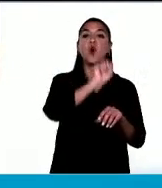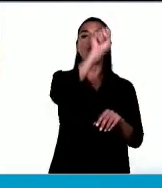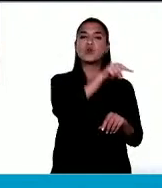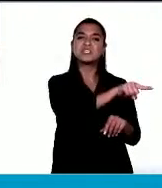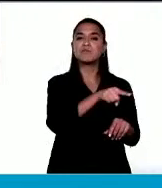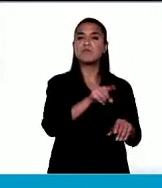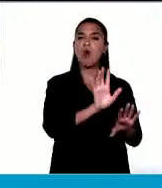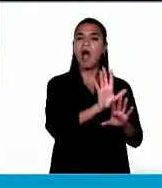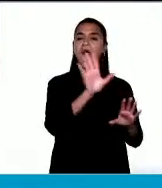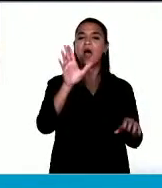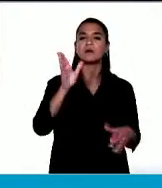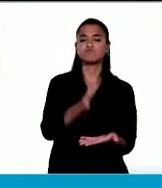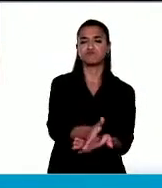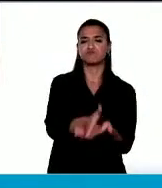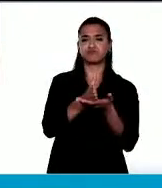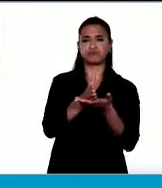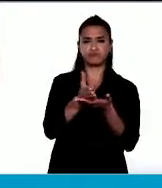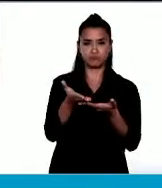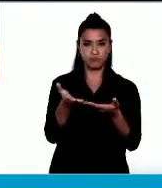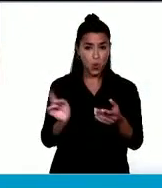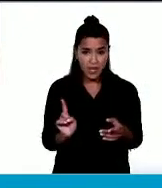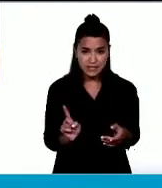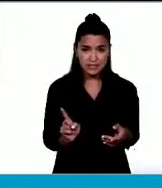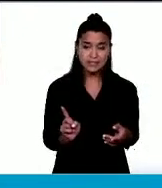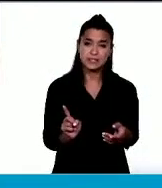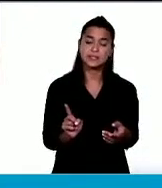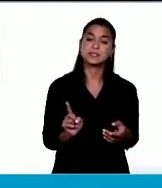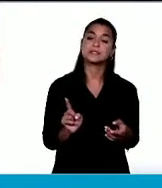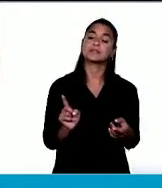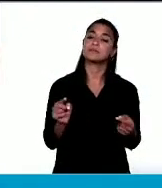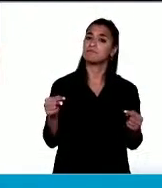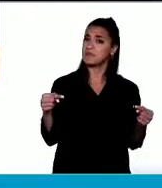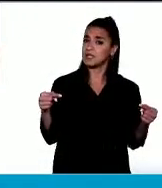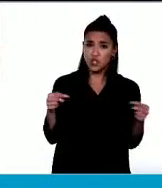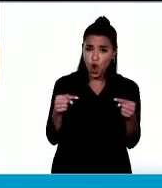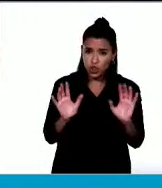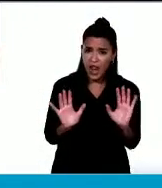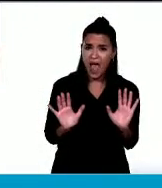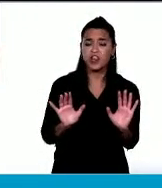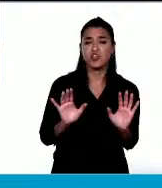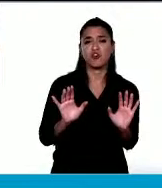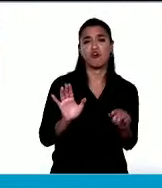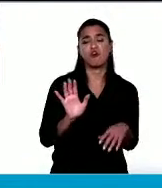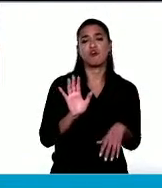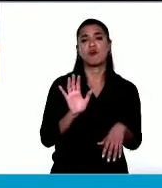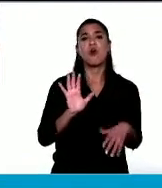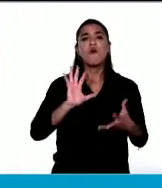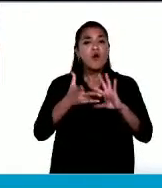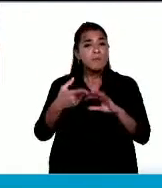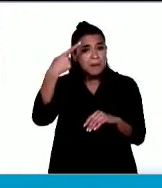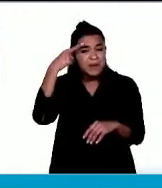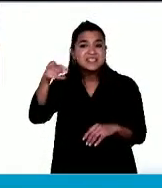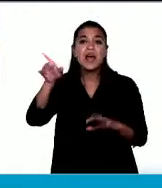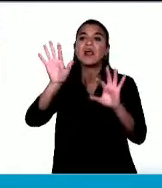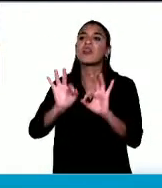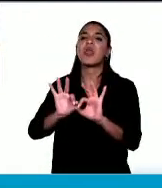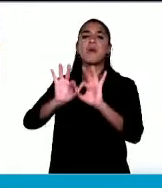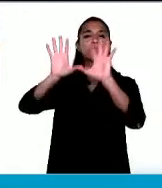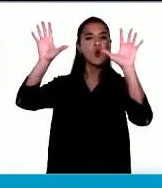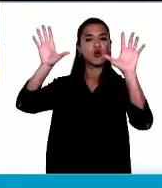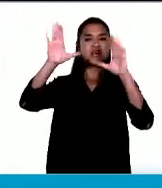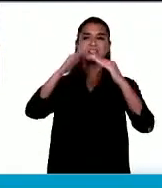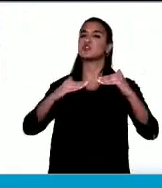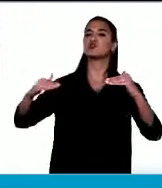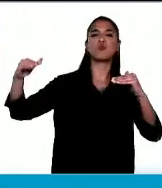con el totalitarismo burocrático. Por el contrario, sus horizontes es el de la democracia 1000 veces